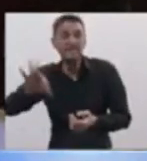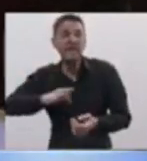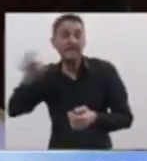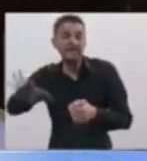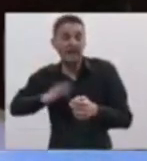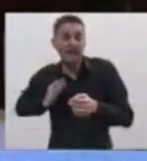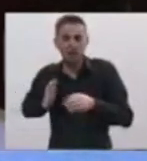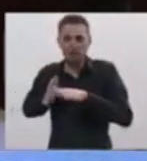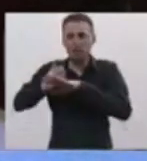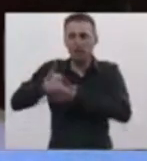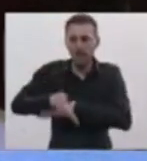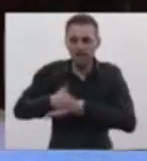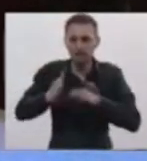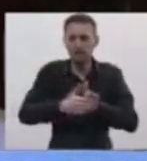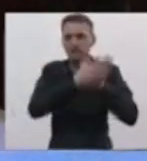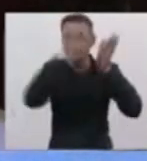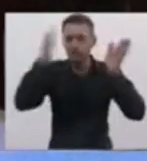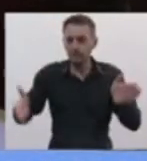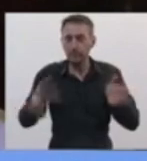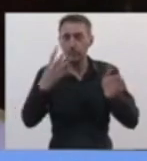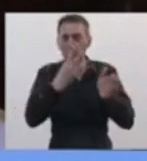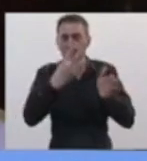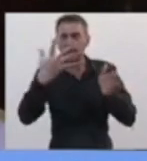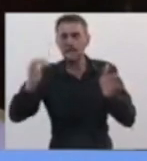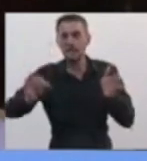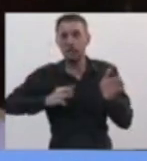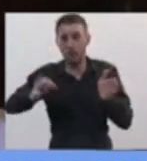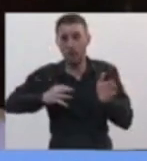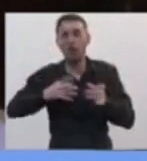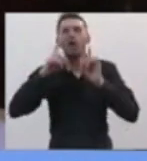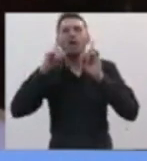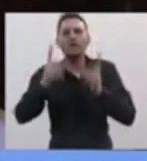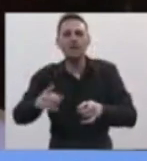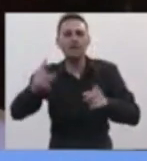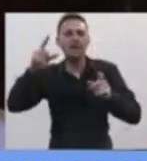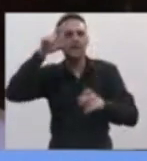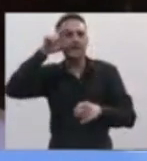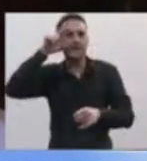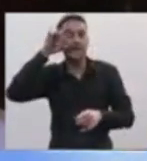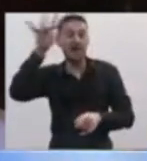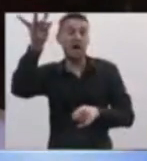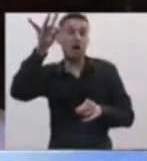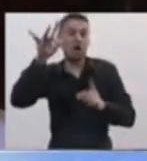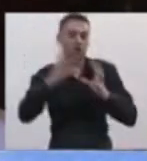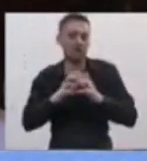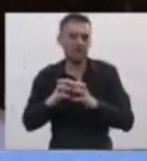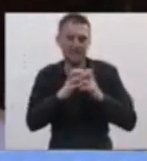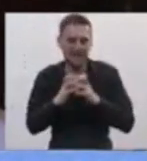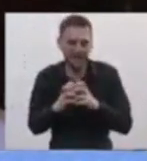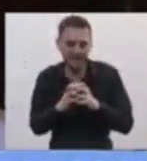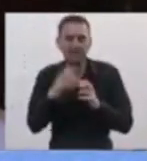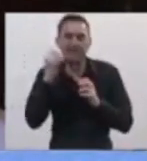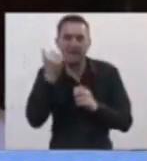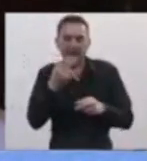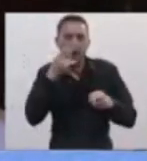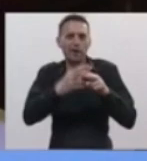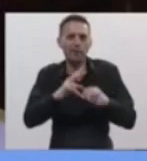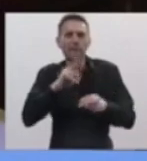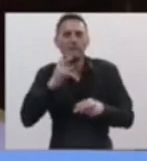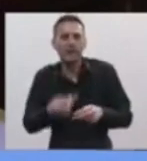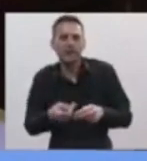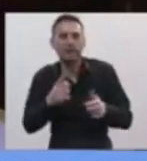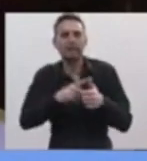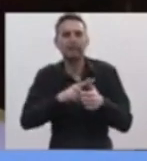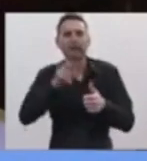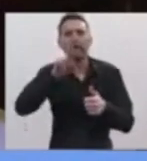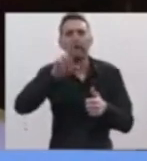ingreso por habitante en un ciclo de 45 años además de eso tenemos récord de crisis tan grande que le ponemos nombre apellido rodríguez o